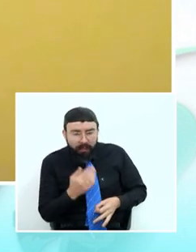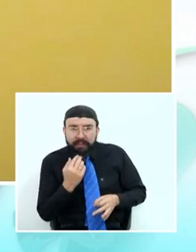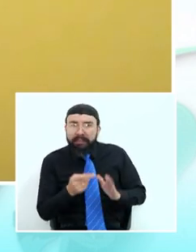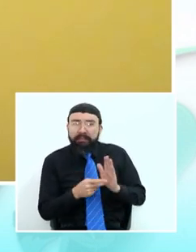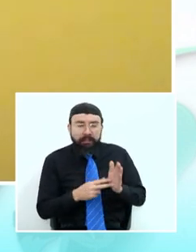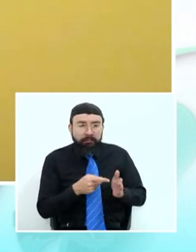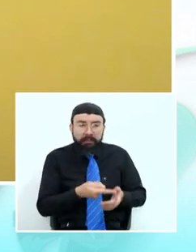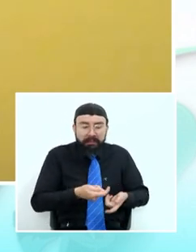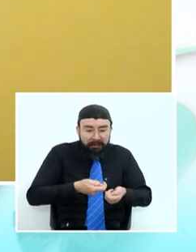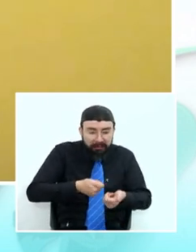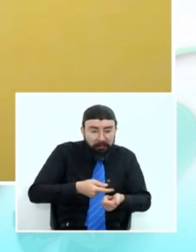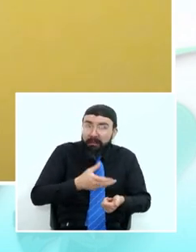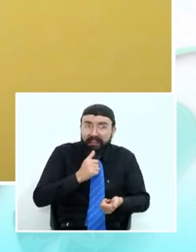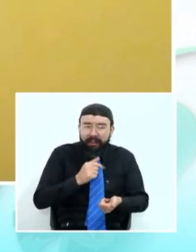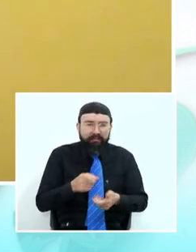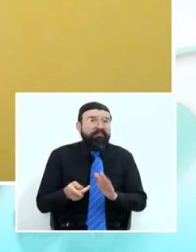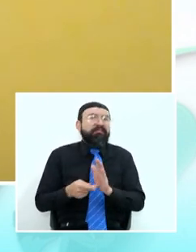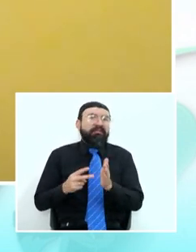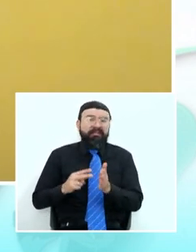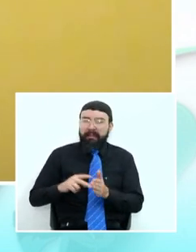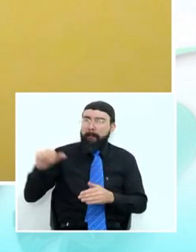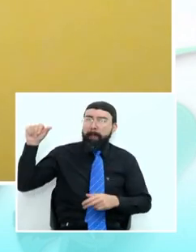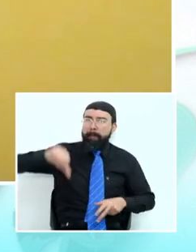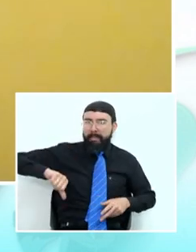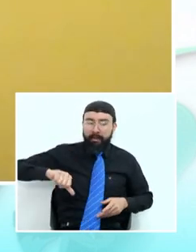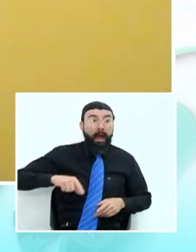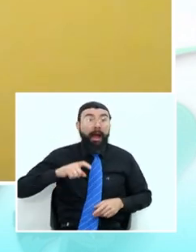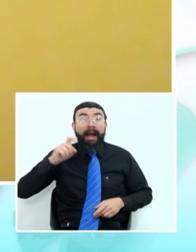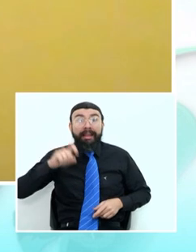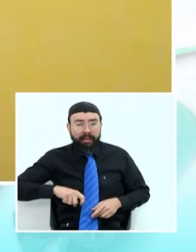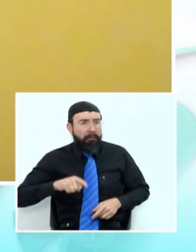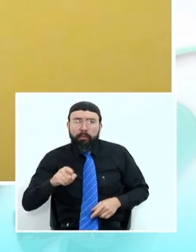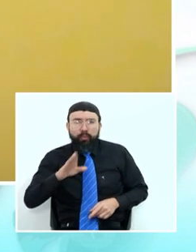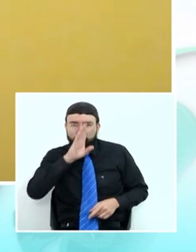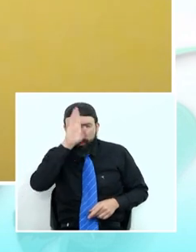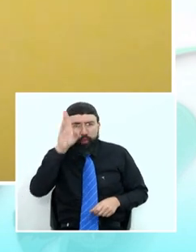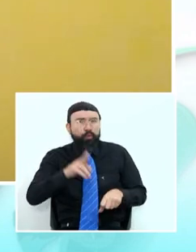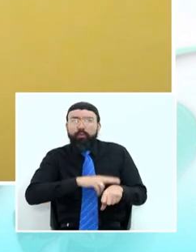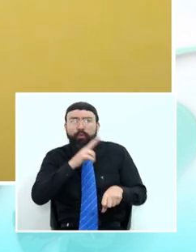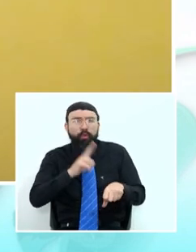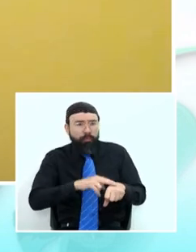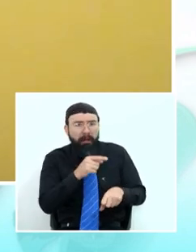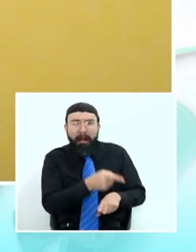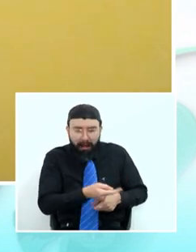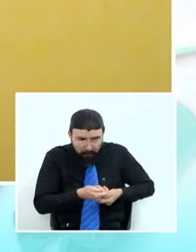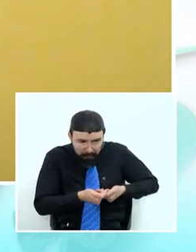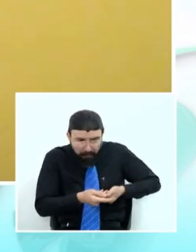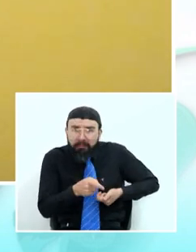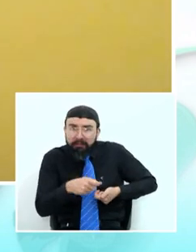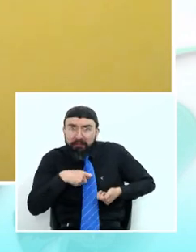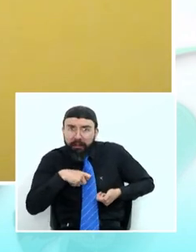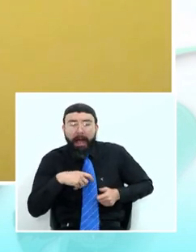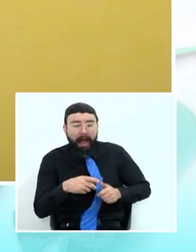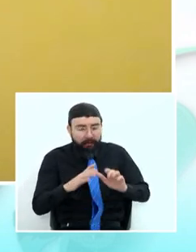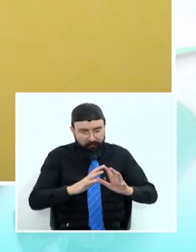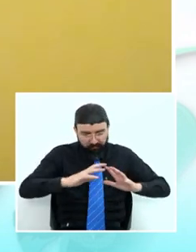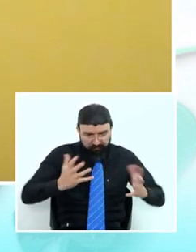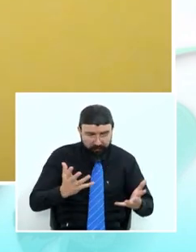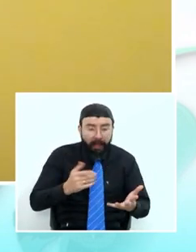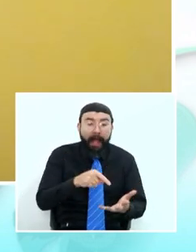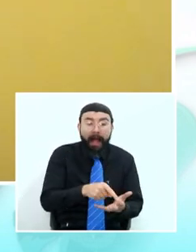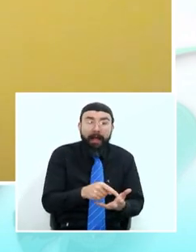son transgénicas. Entonces tiene que tener la sandía tradicional, nativa. Se cogen las semillas, se machacan